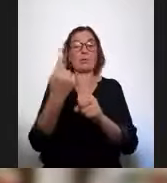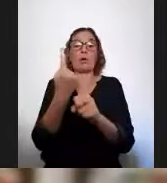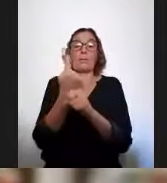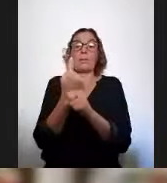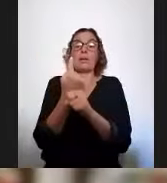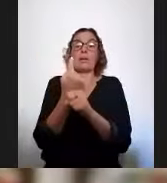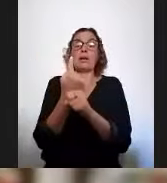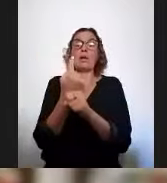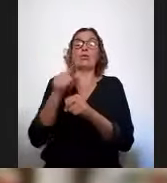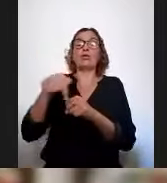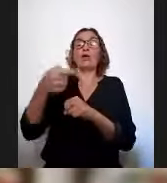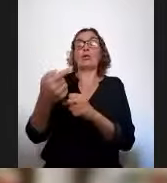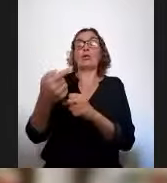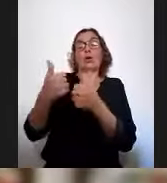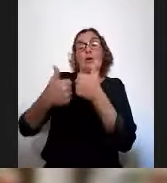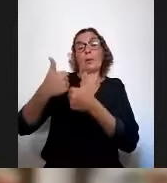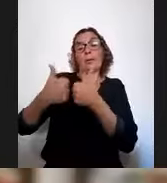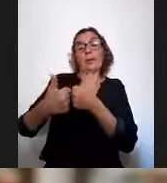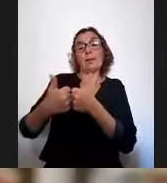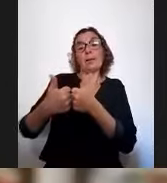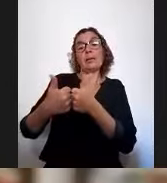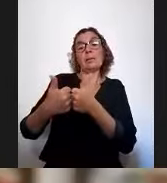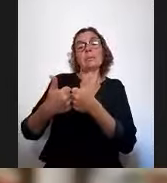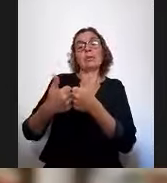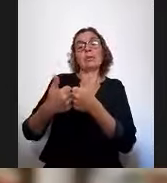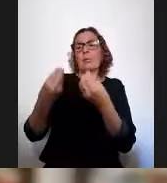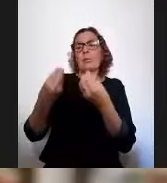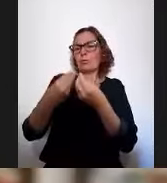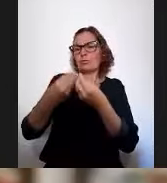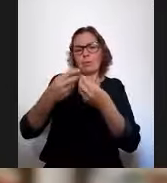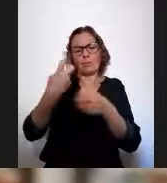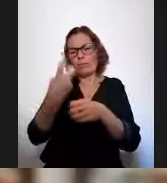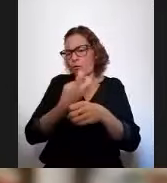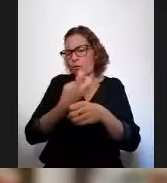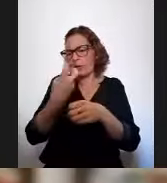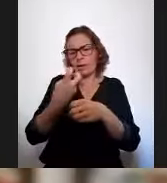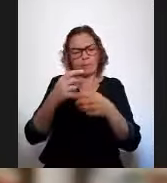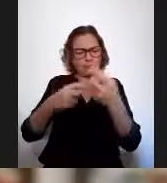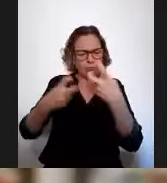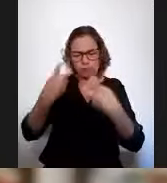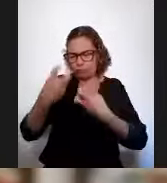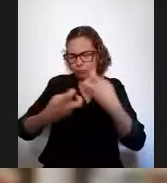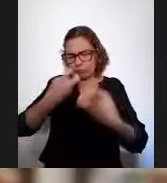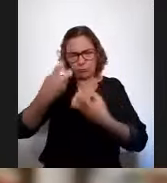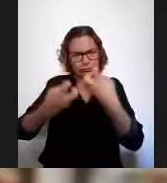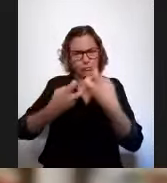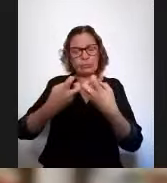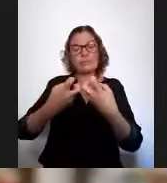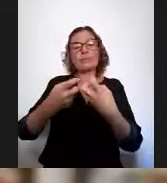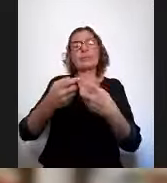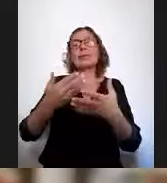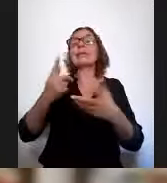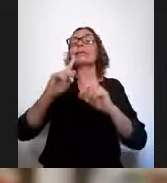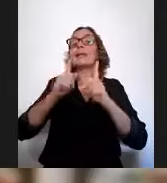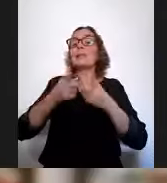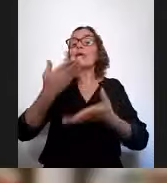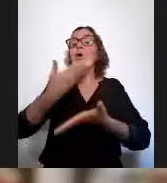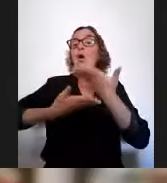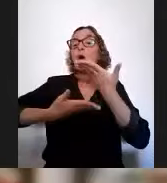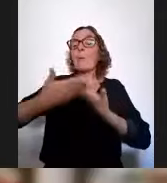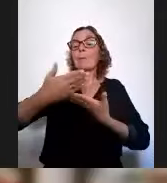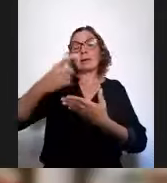hay competencia, tenemos que hacer muchas búsquedas de internet, tenemos que compartir la idea, no tenemos